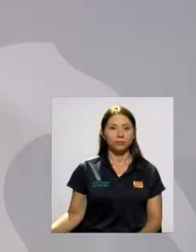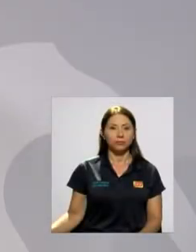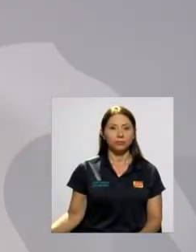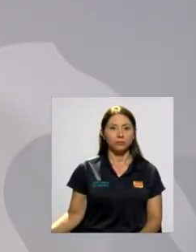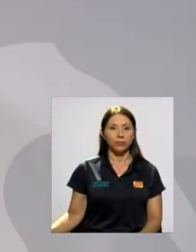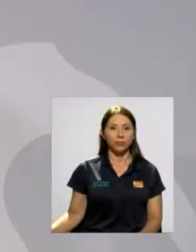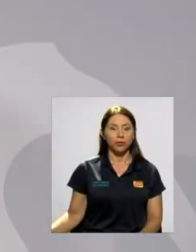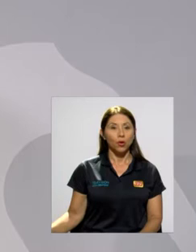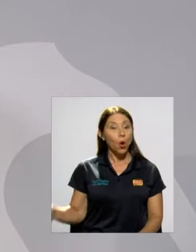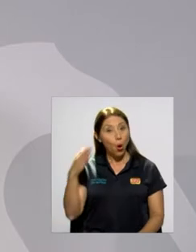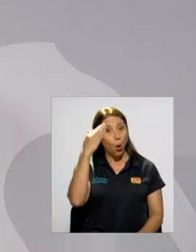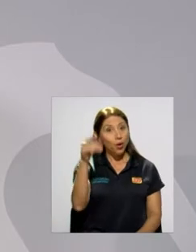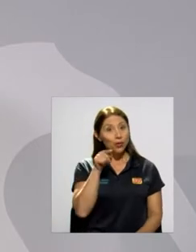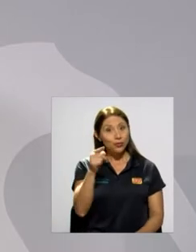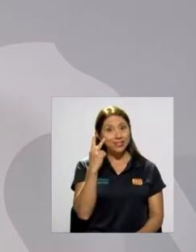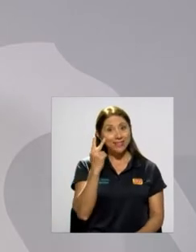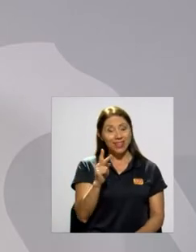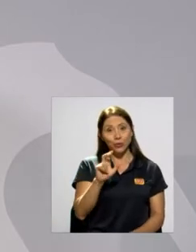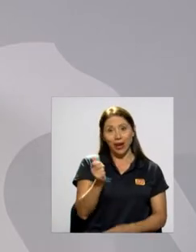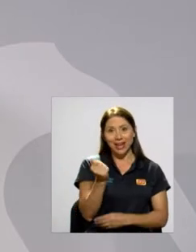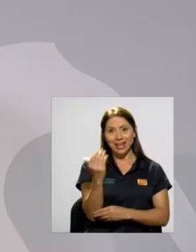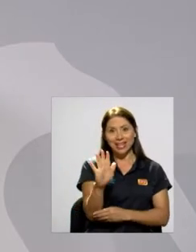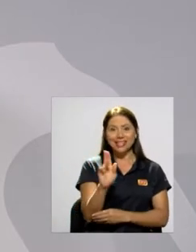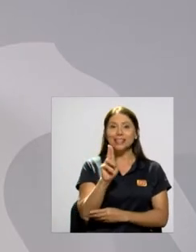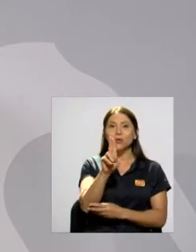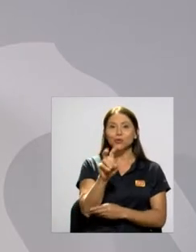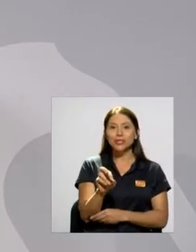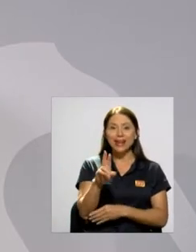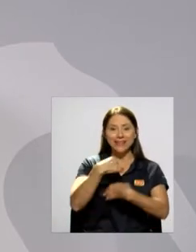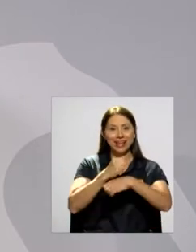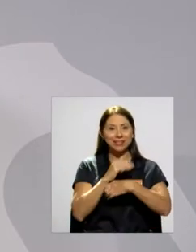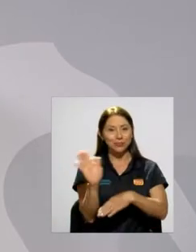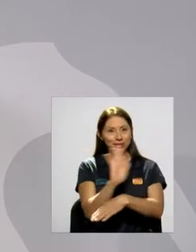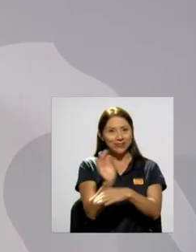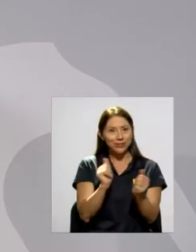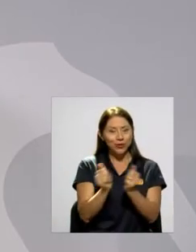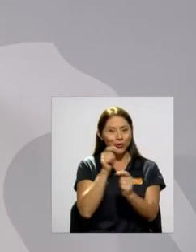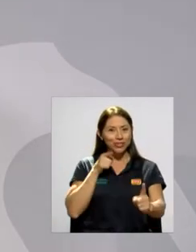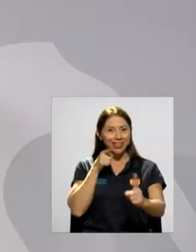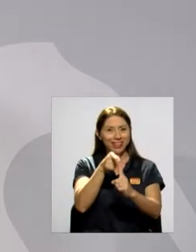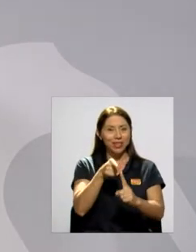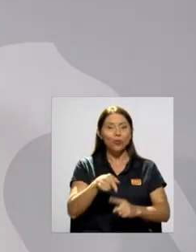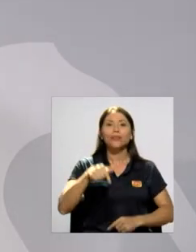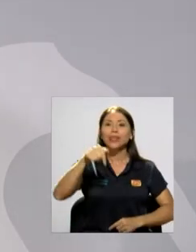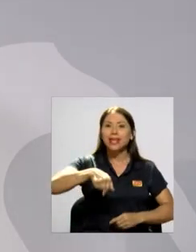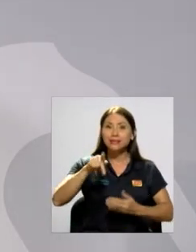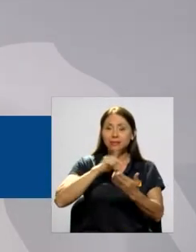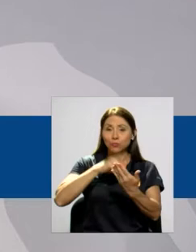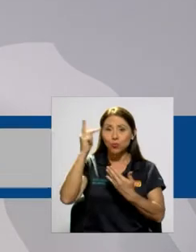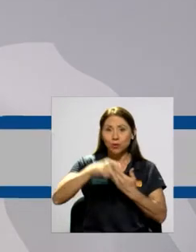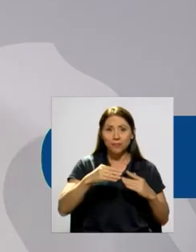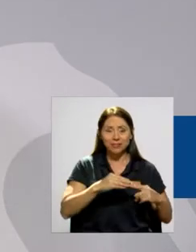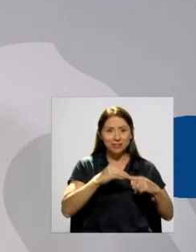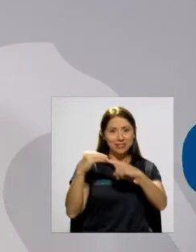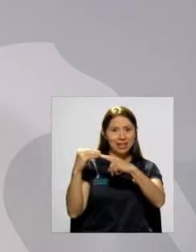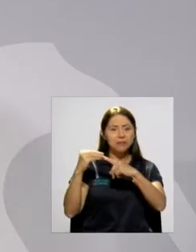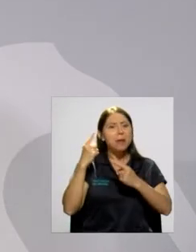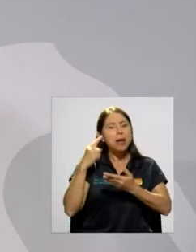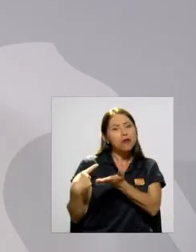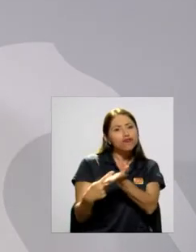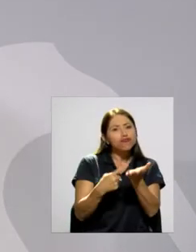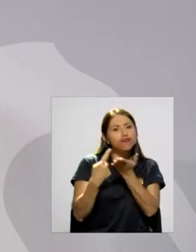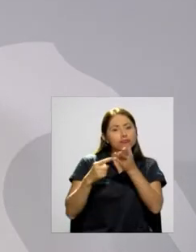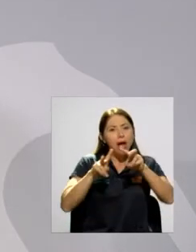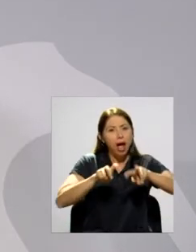Hola, usted está viendo Canal 15 UCR, en donde hacemos Televisión con Sentido. Este es un programa especial de análisis del